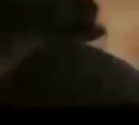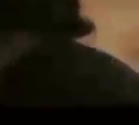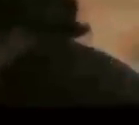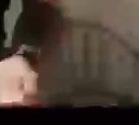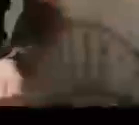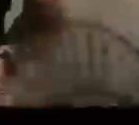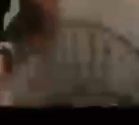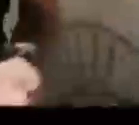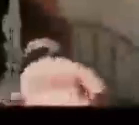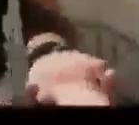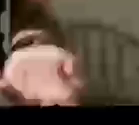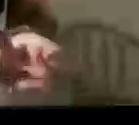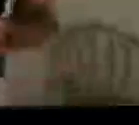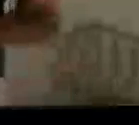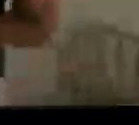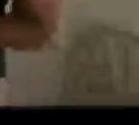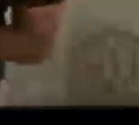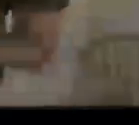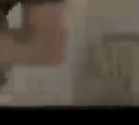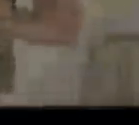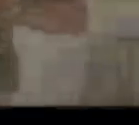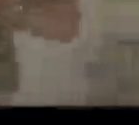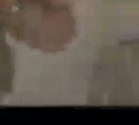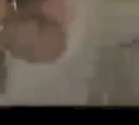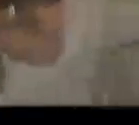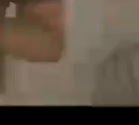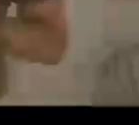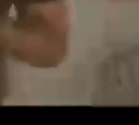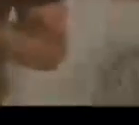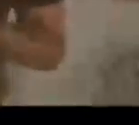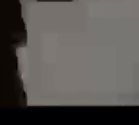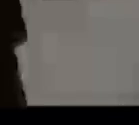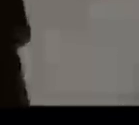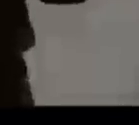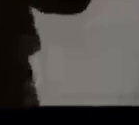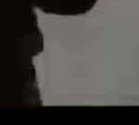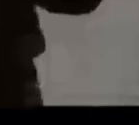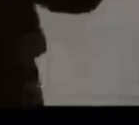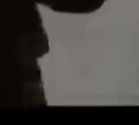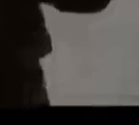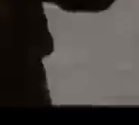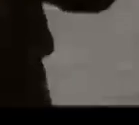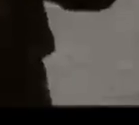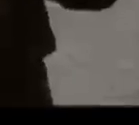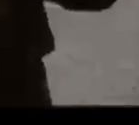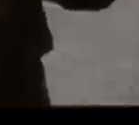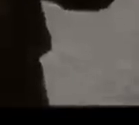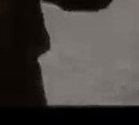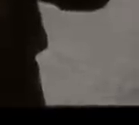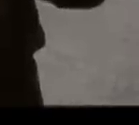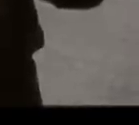corazón. Donde quiera que vaya, te llevo en mi corazón.